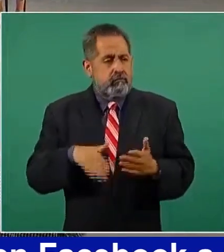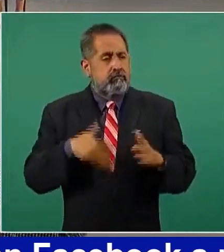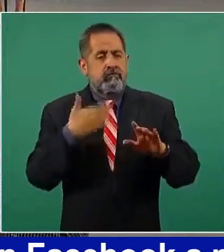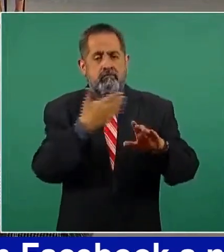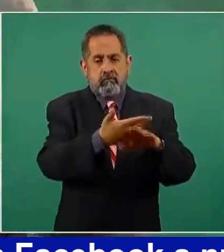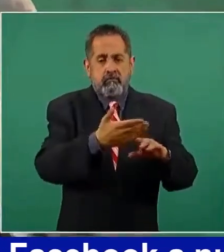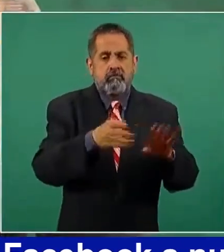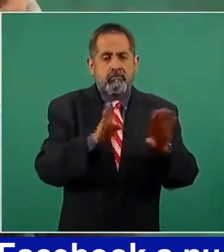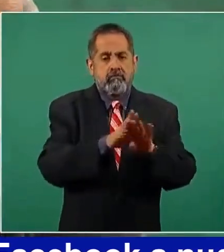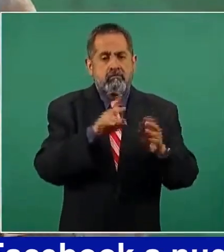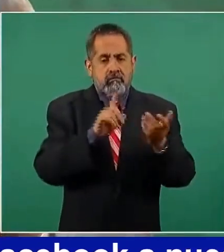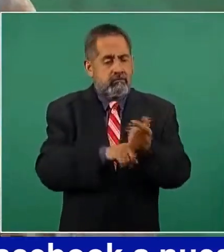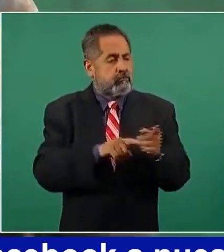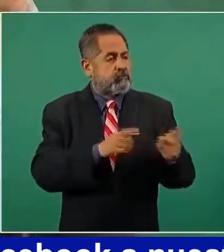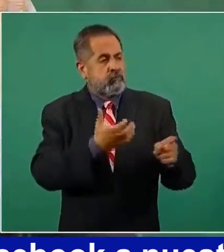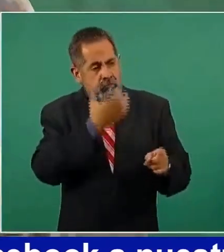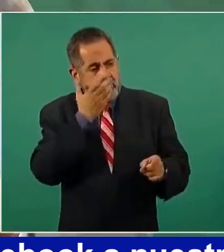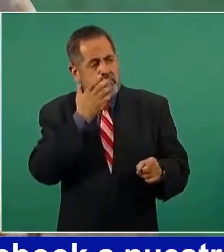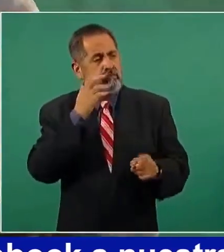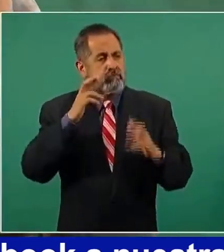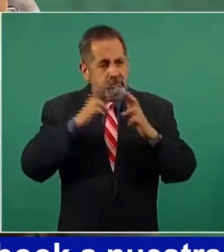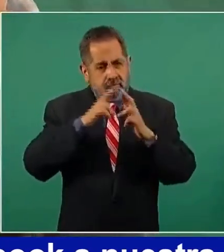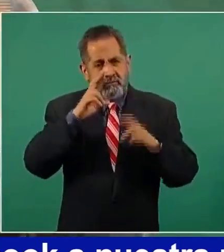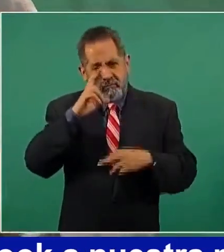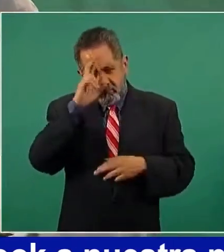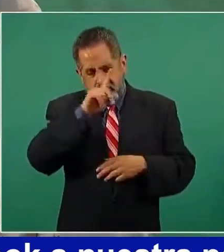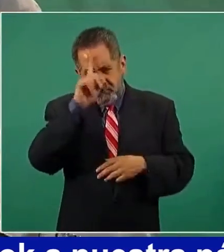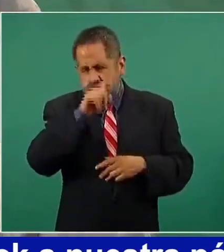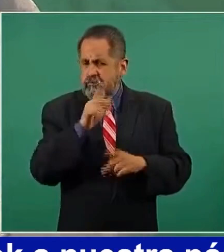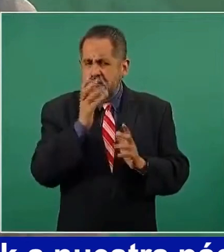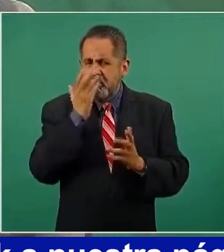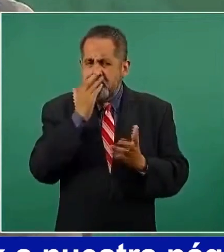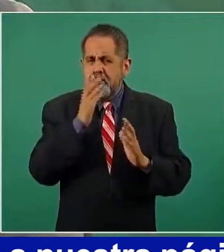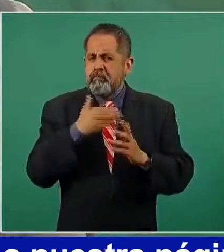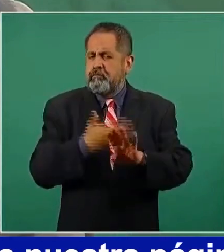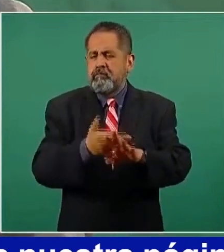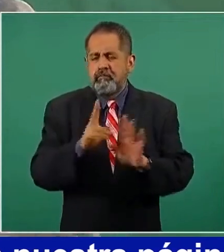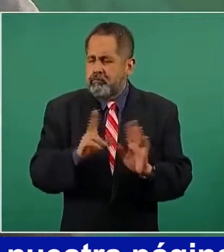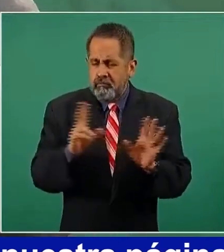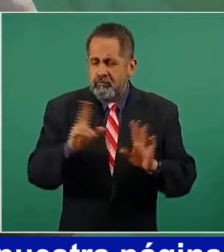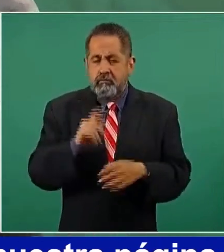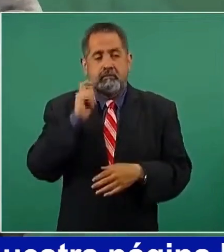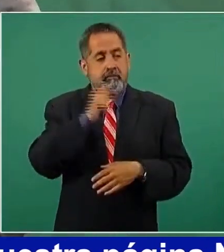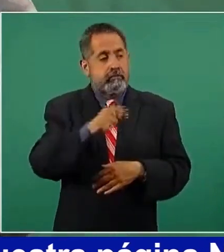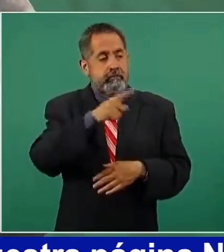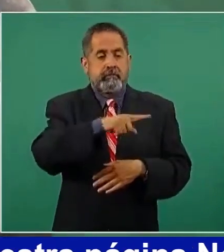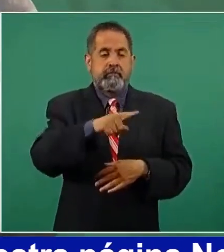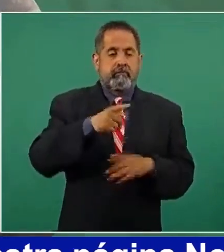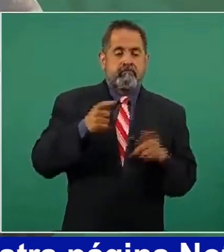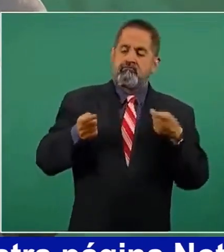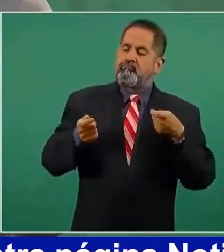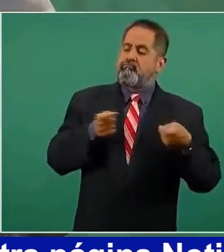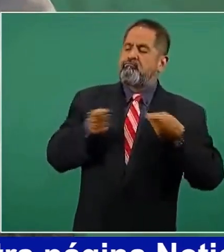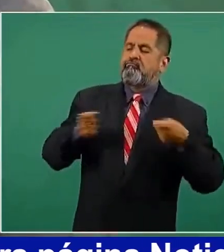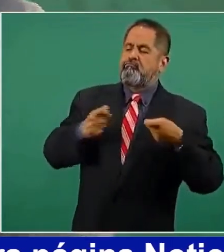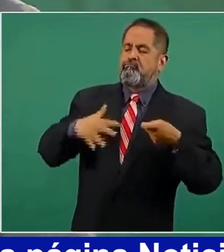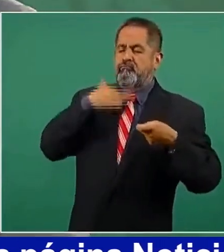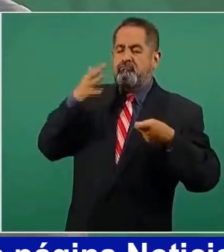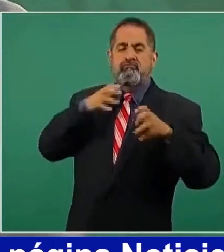ir en contra de sus tradiciones, de sus costumbres, de su religión, sino en contra del poder